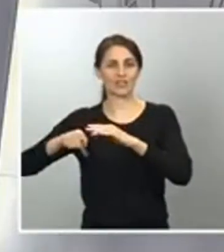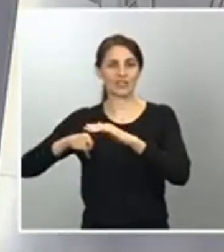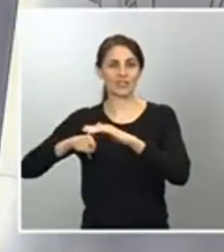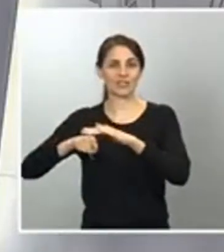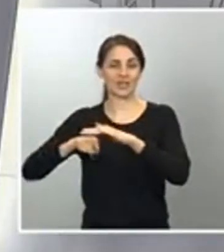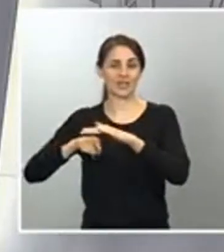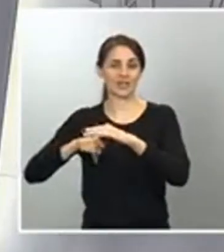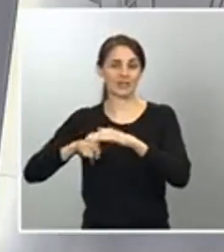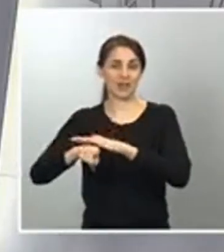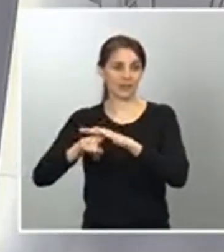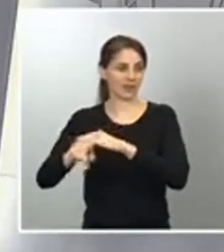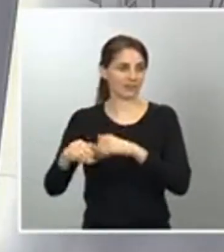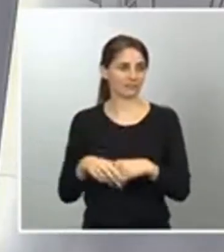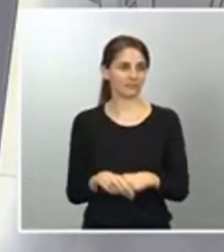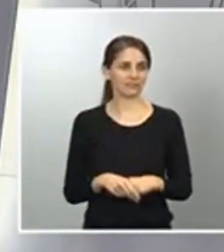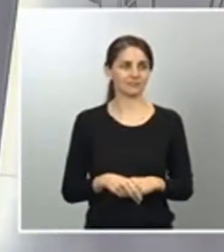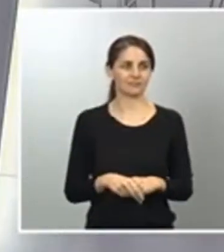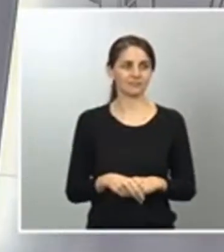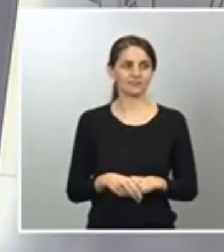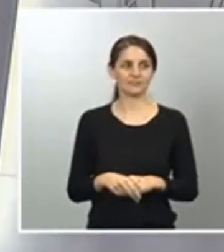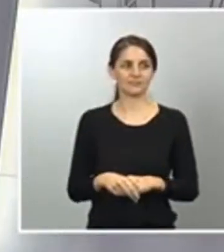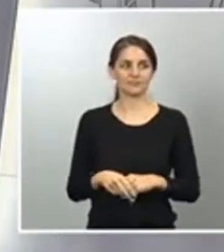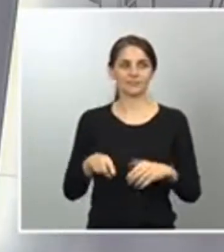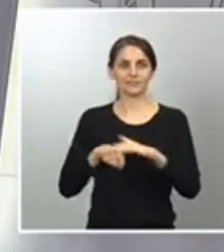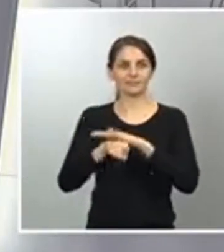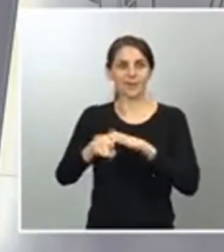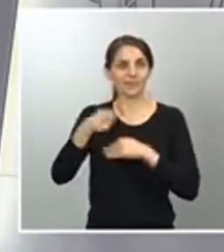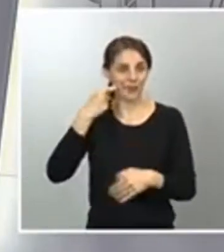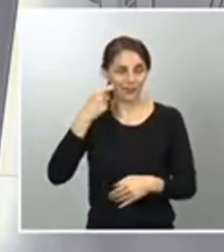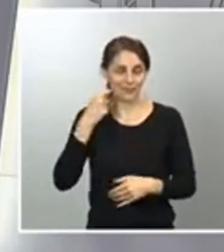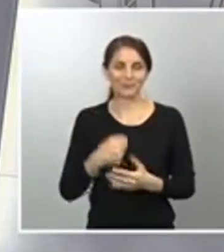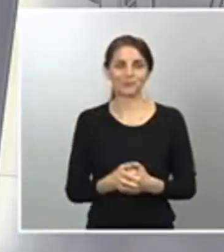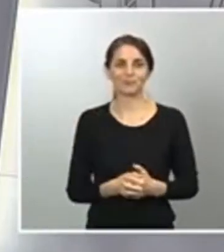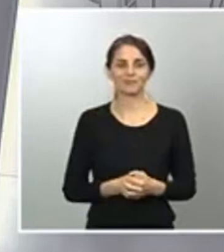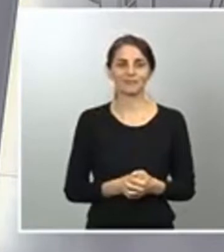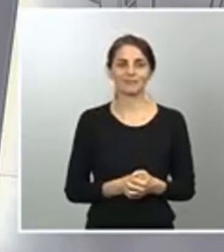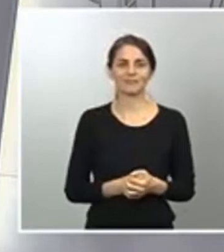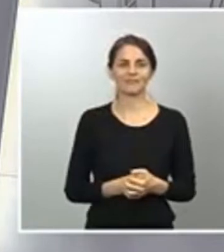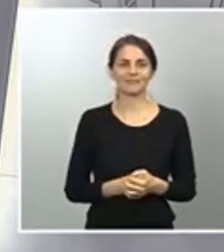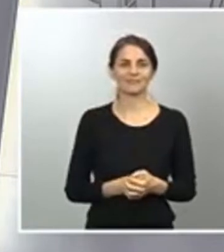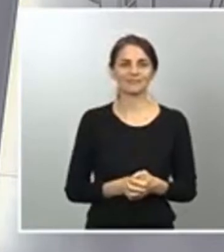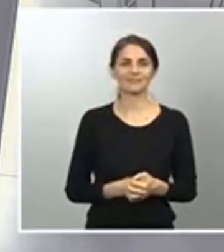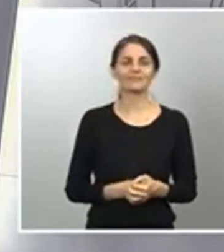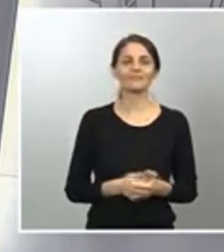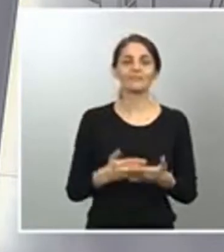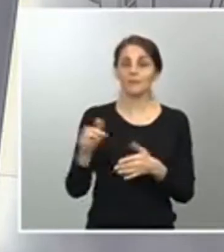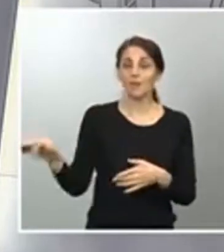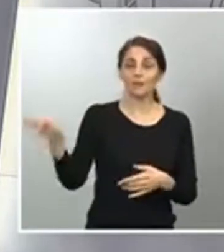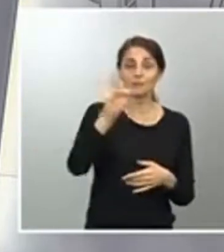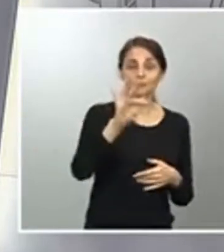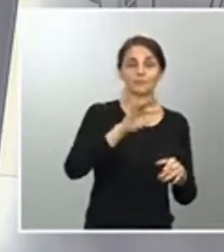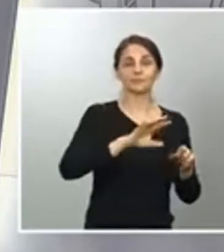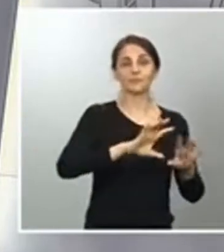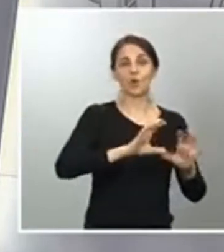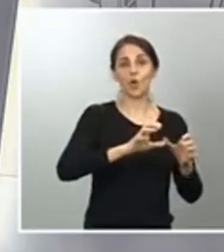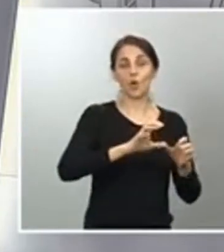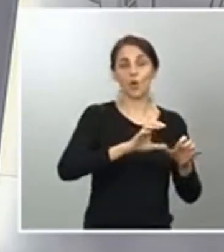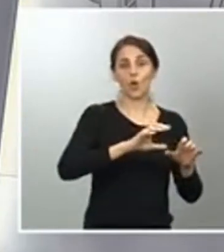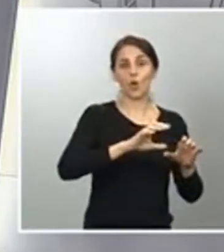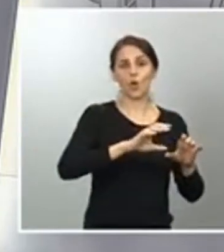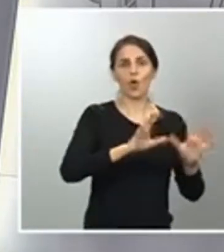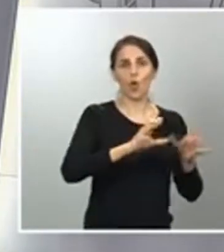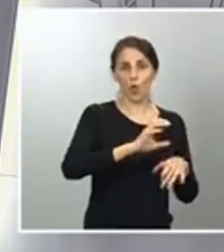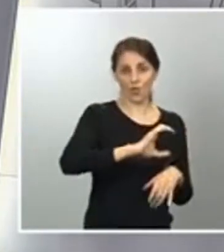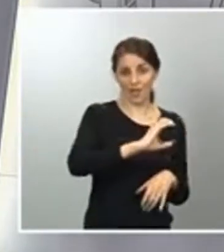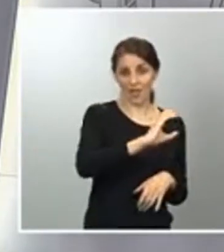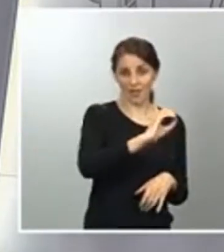Pregunta ahora Onda Cero. Adelante, Onda Cero. Buenas tardes, muchas gracias. Juan de Colmenero, de Onda Cero. Antes